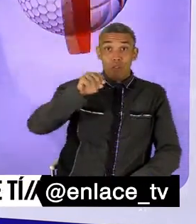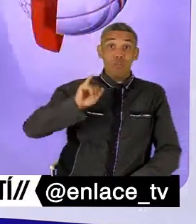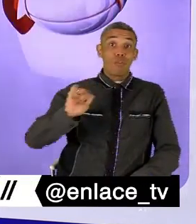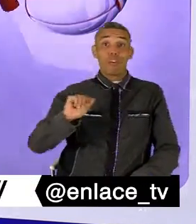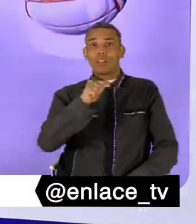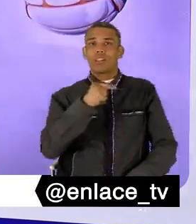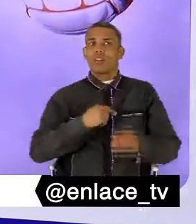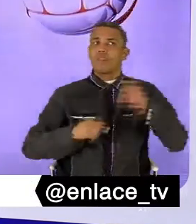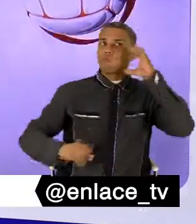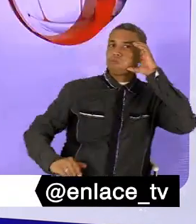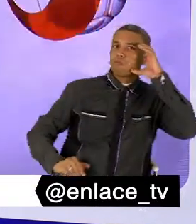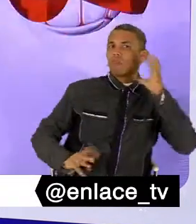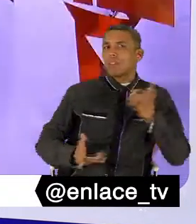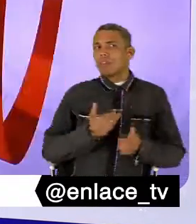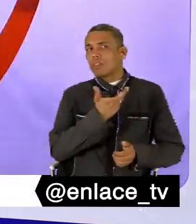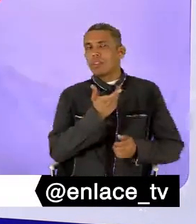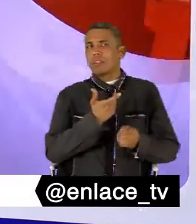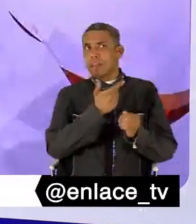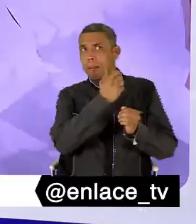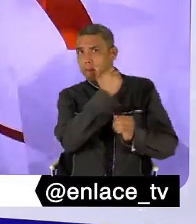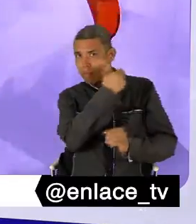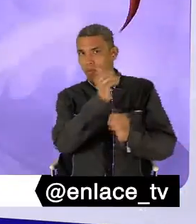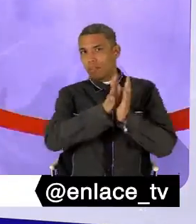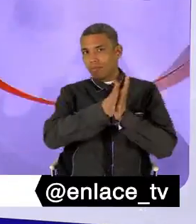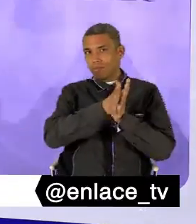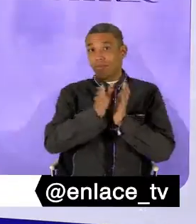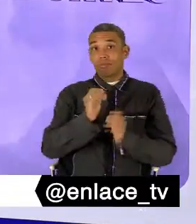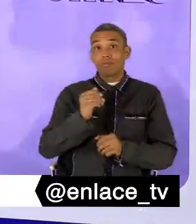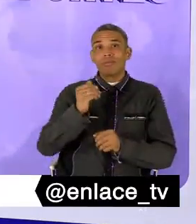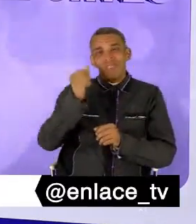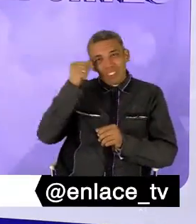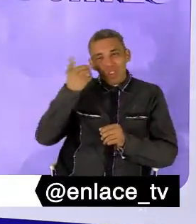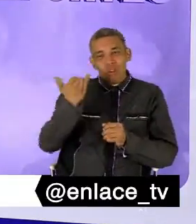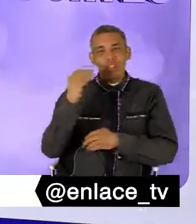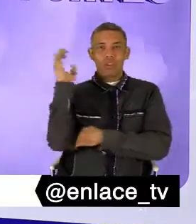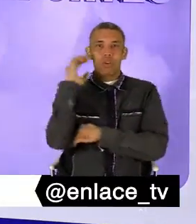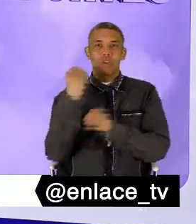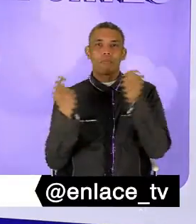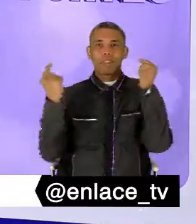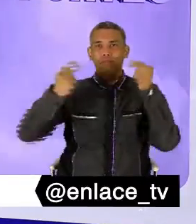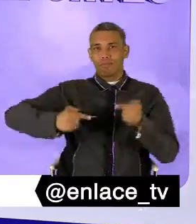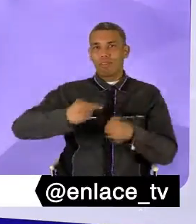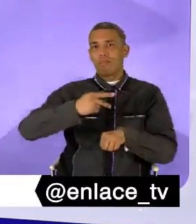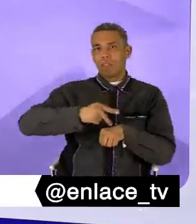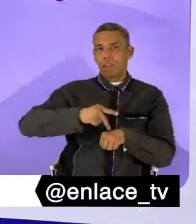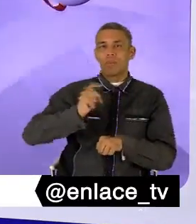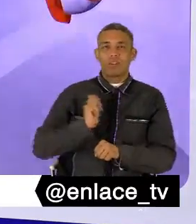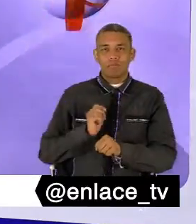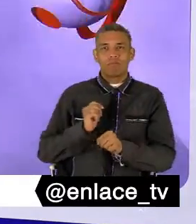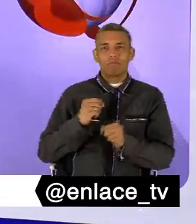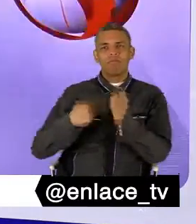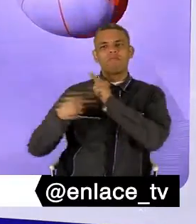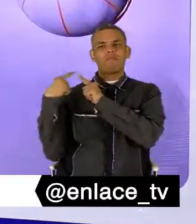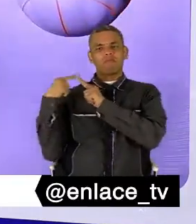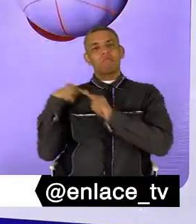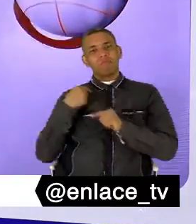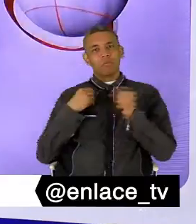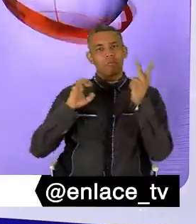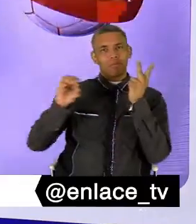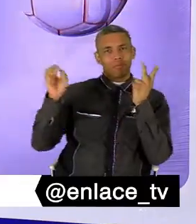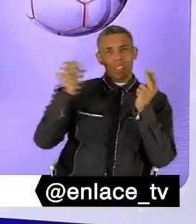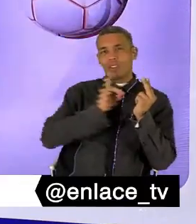al conjunto de Paraguay. Ya pasó la prueba frente a los Estados Unidos, hoy se viene frente a Paraguay, 9:30 de la noche hora